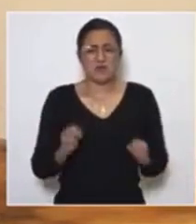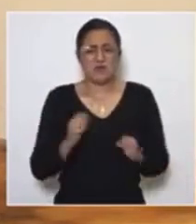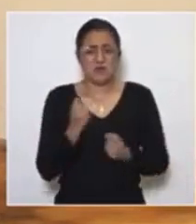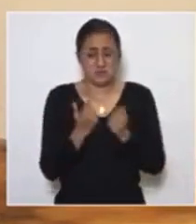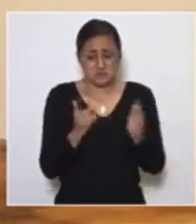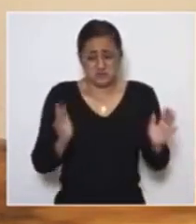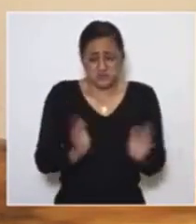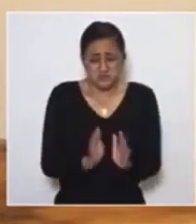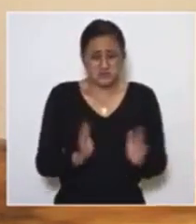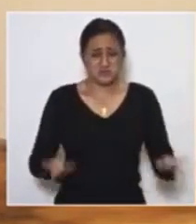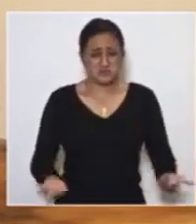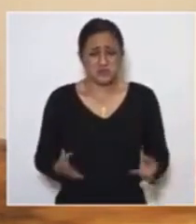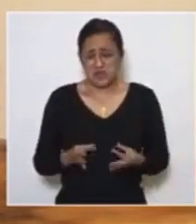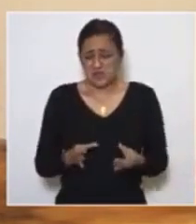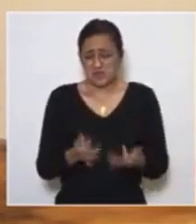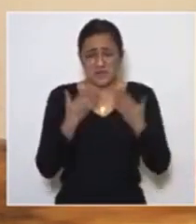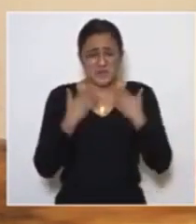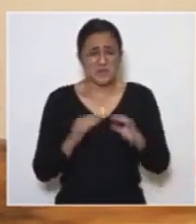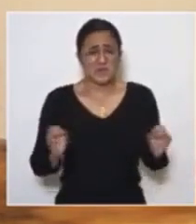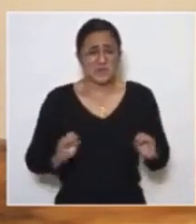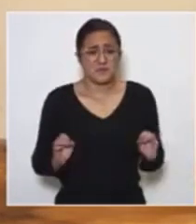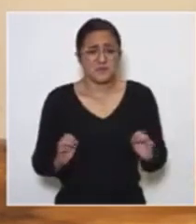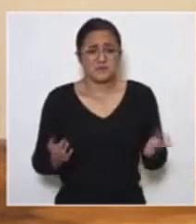estrechas y de muy mala calidad, ¿no?